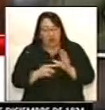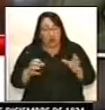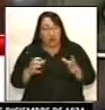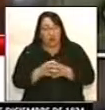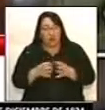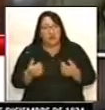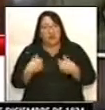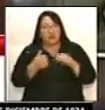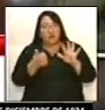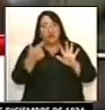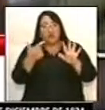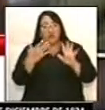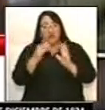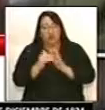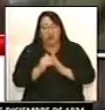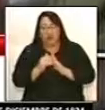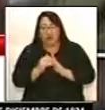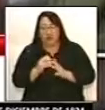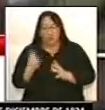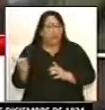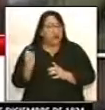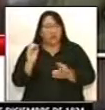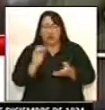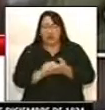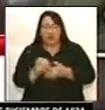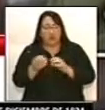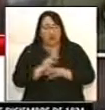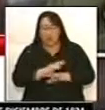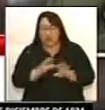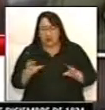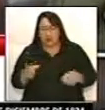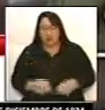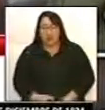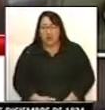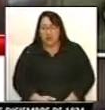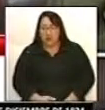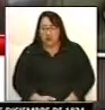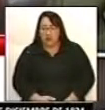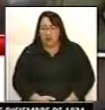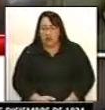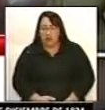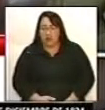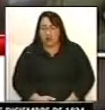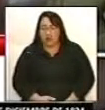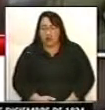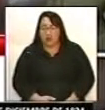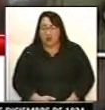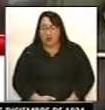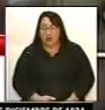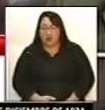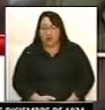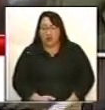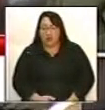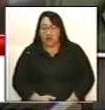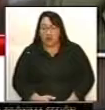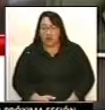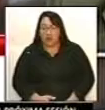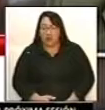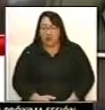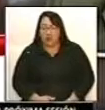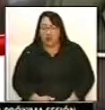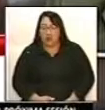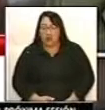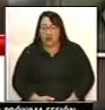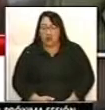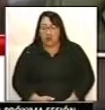tiene 67 millones, que no van al presupuesto, van a un fideicomiso, entonces no puede haber un engañamuchacho. ¿Eso qué